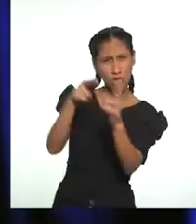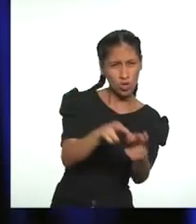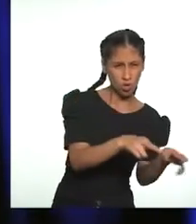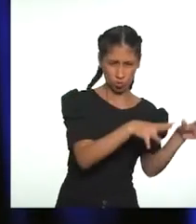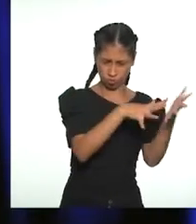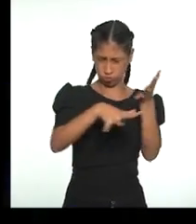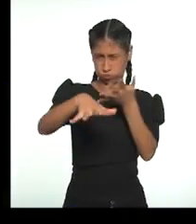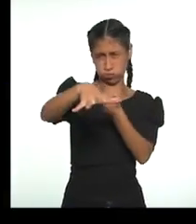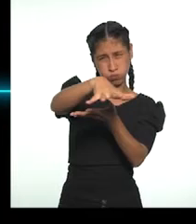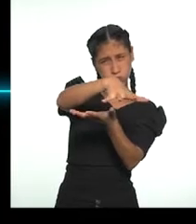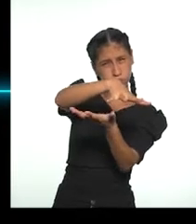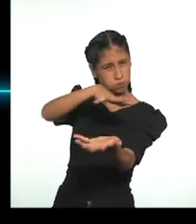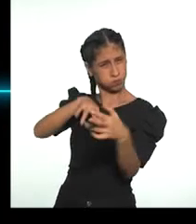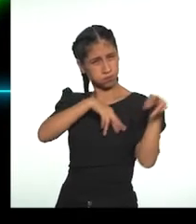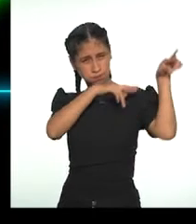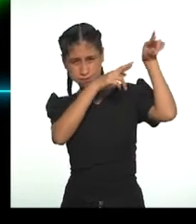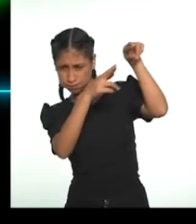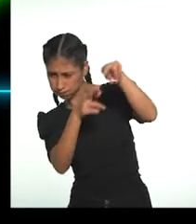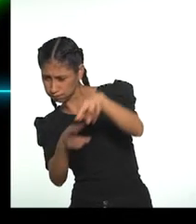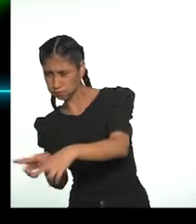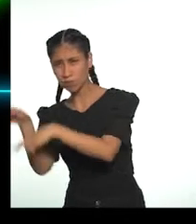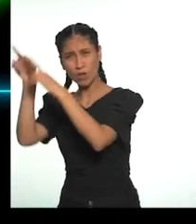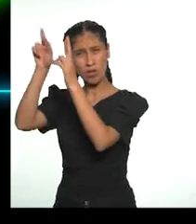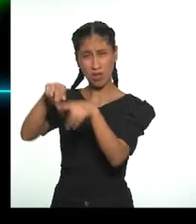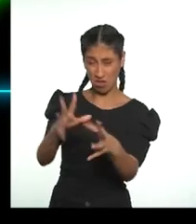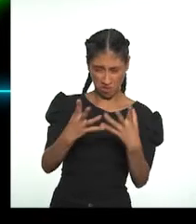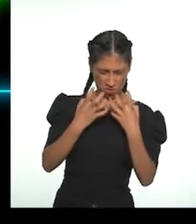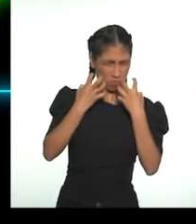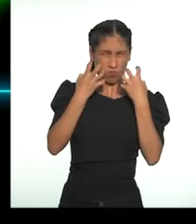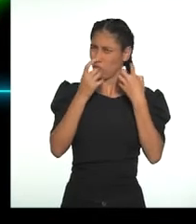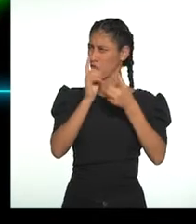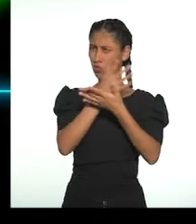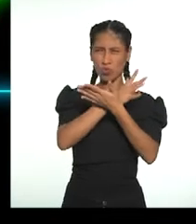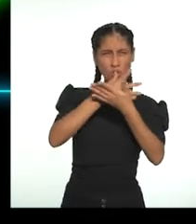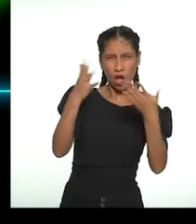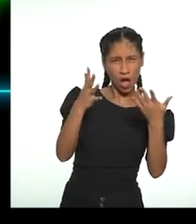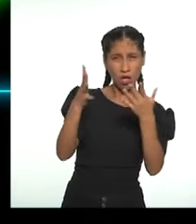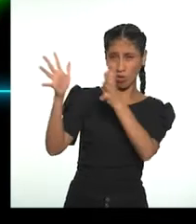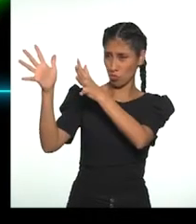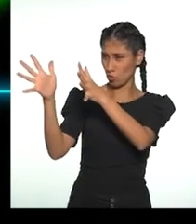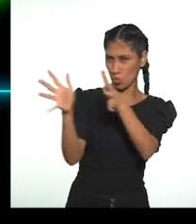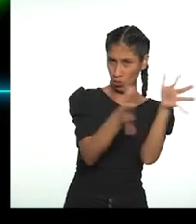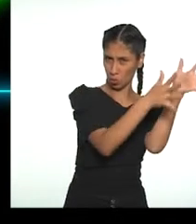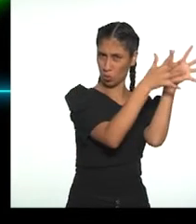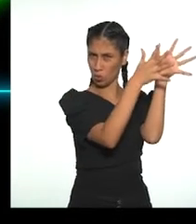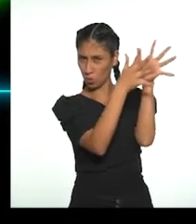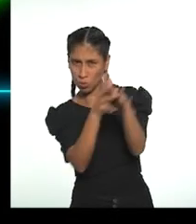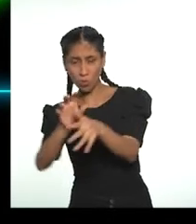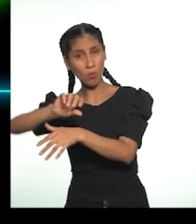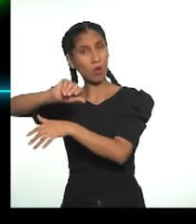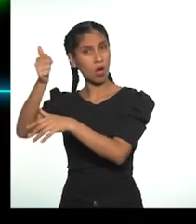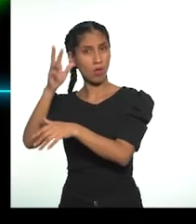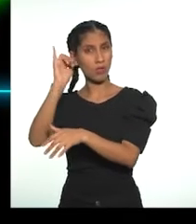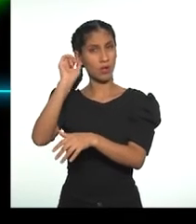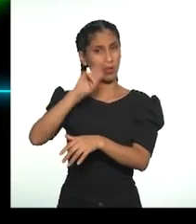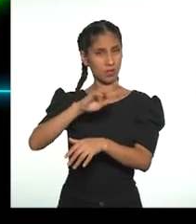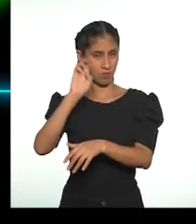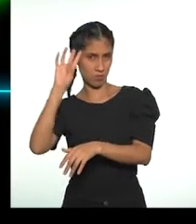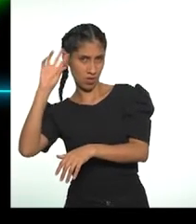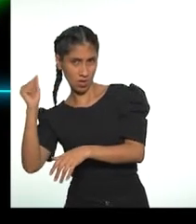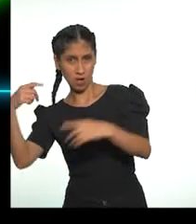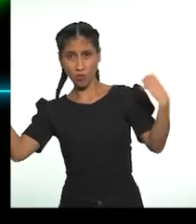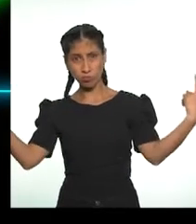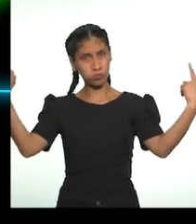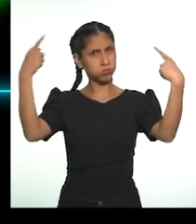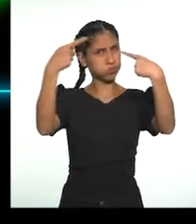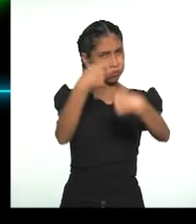turbio, río quemado, fiel cancillo, que no haya odio. Pasa un vapor por la otra ribera, en